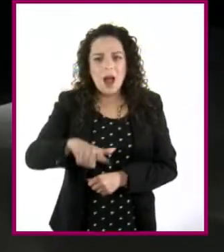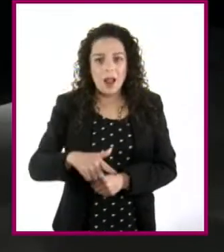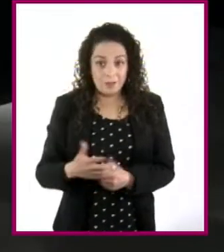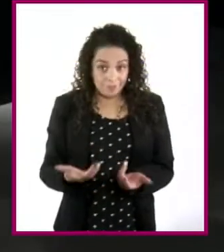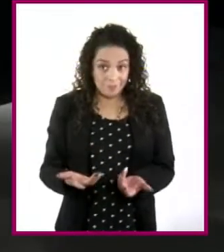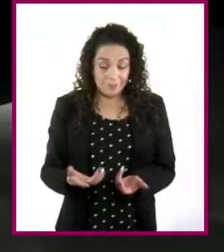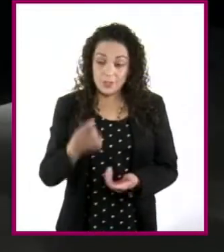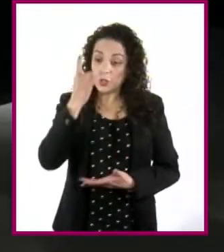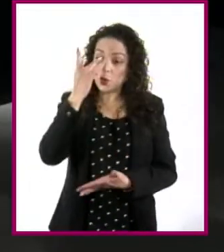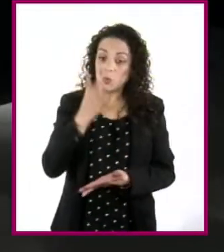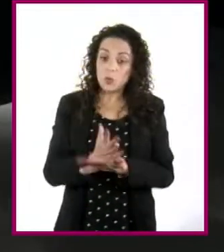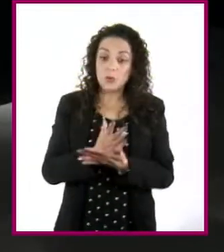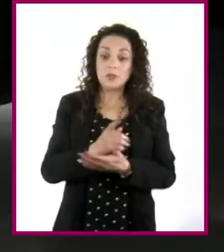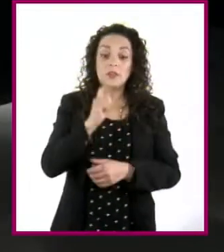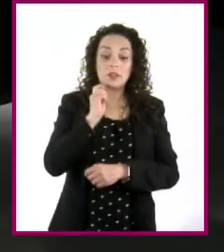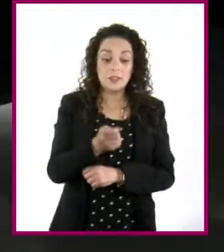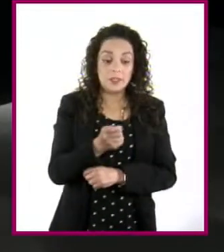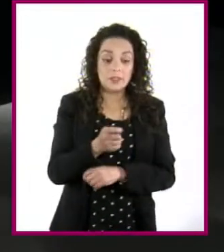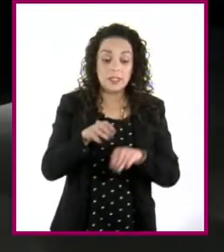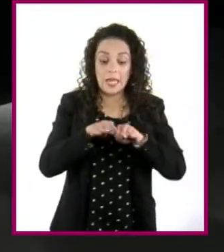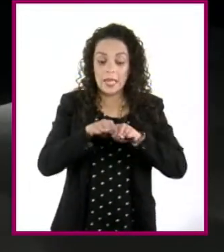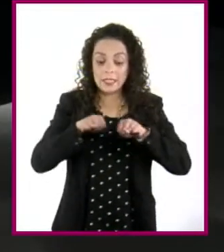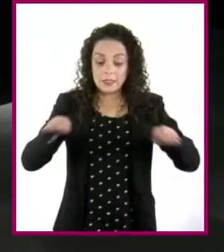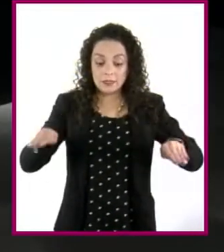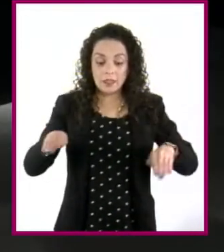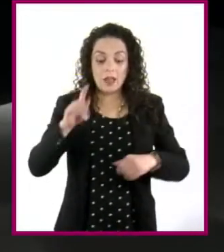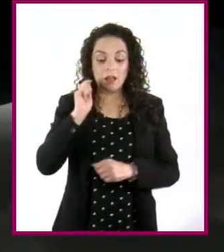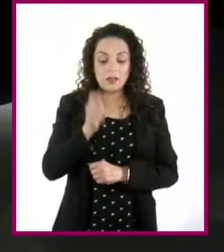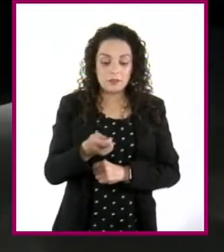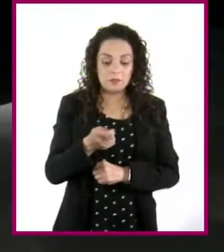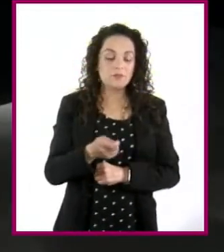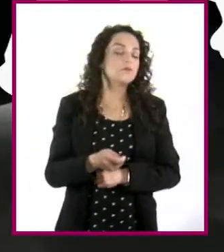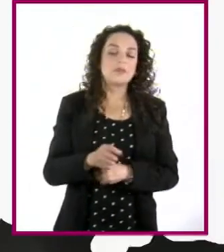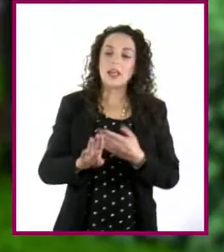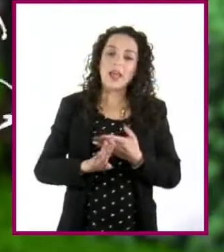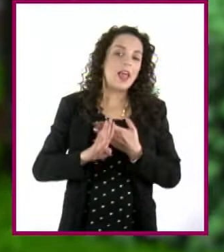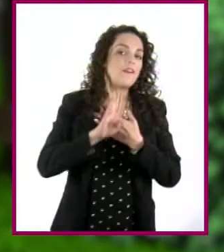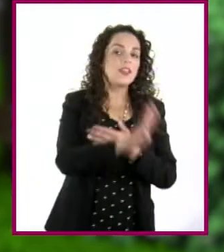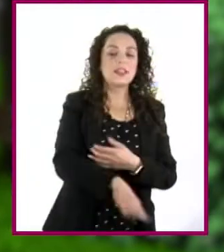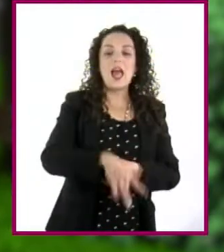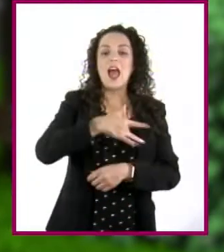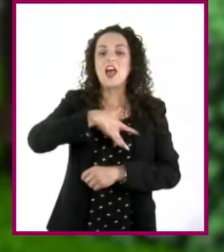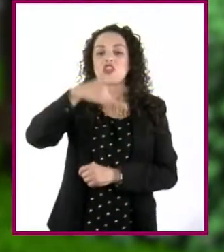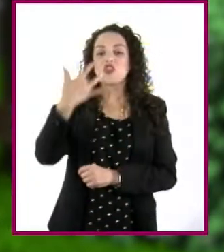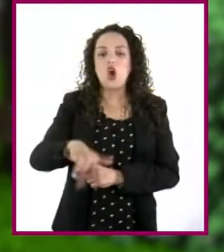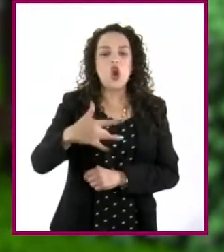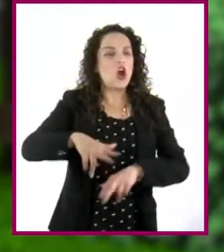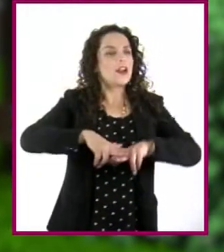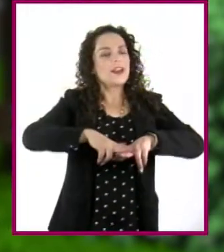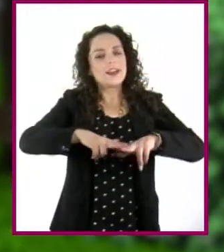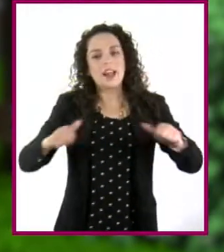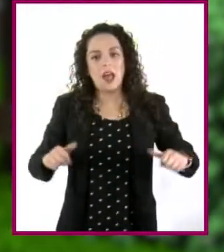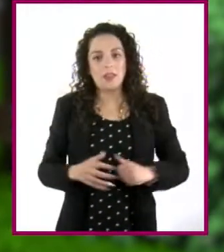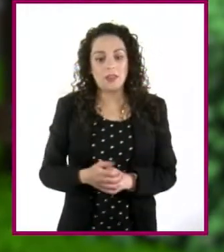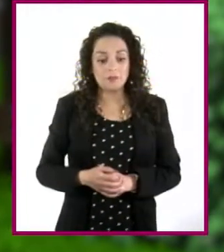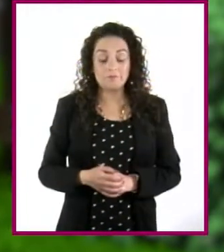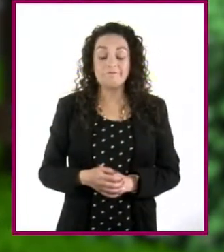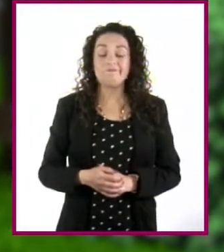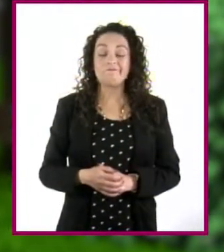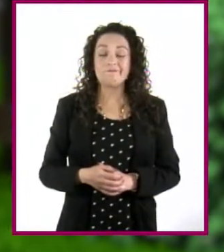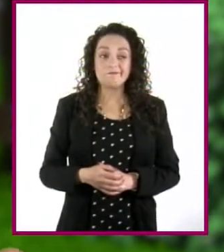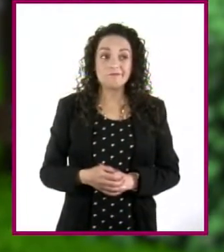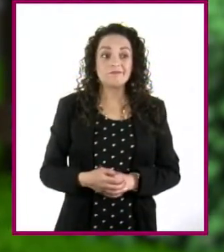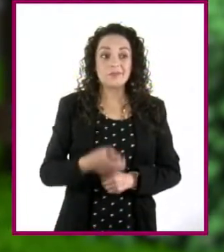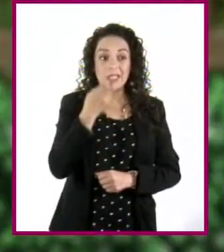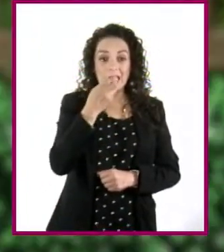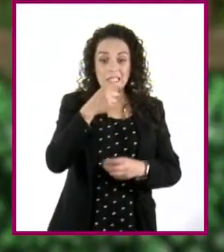único placer que es estable es la total ausencia del dolor. Pues sí, son muy distintas esas tres maneras de concebir